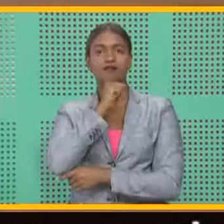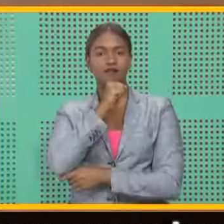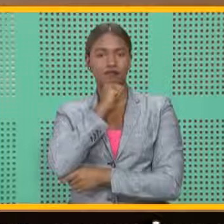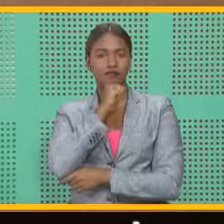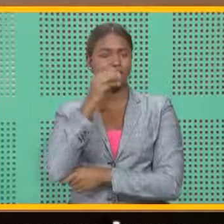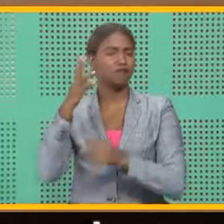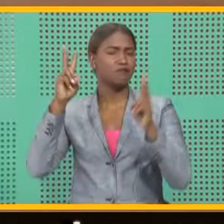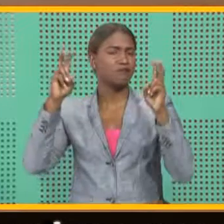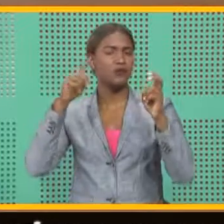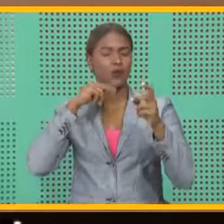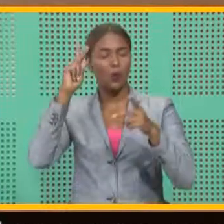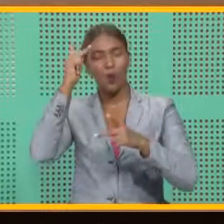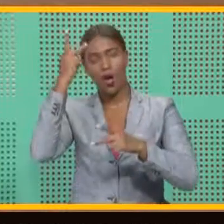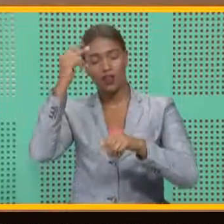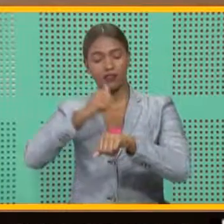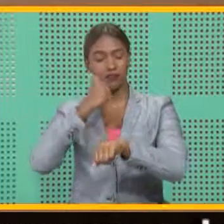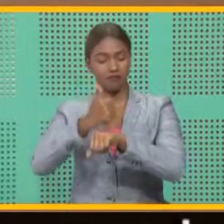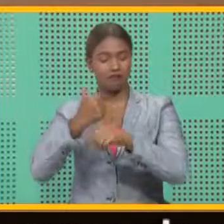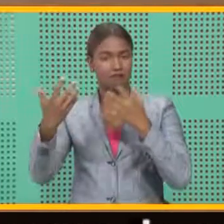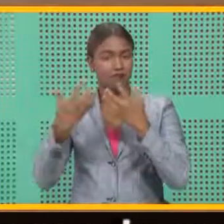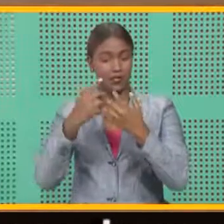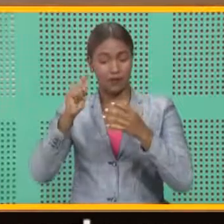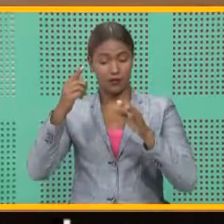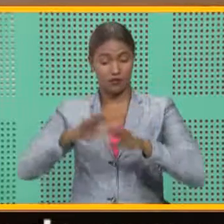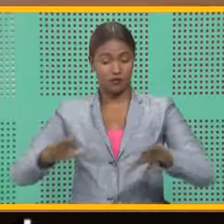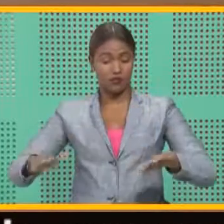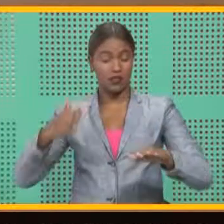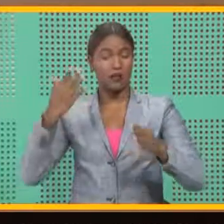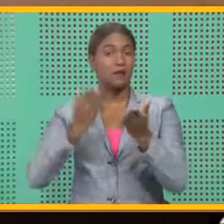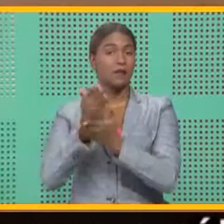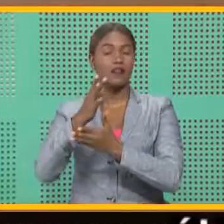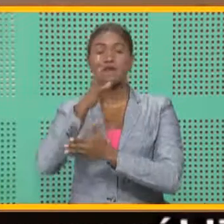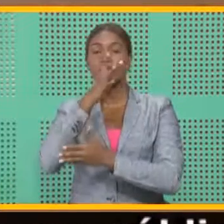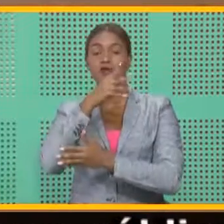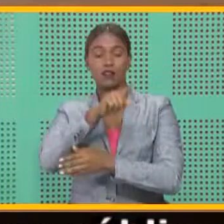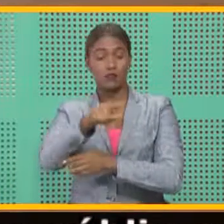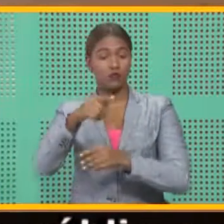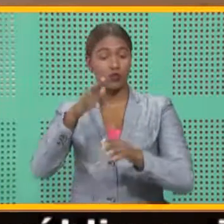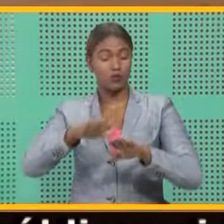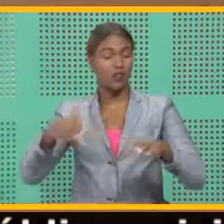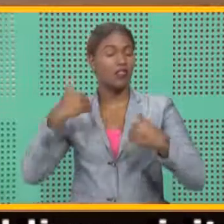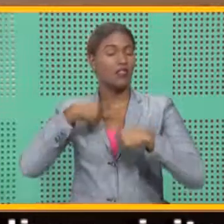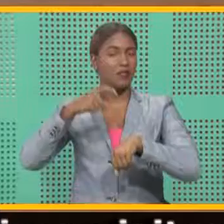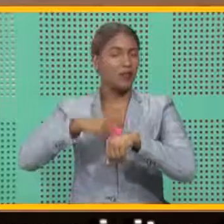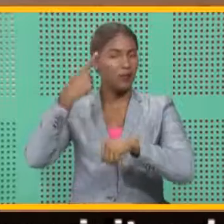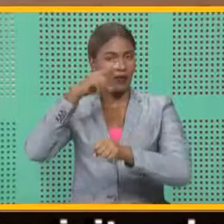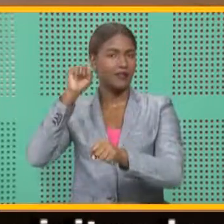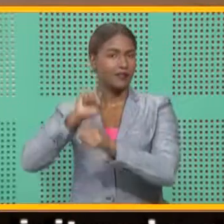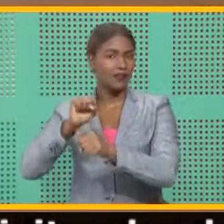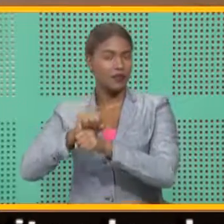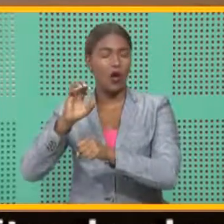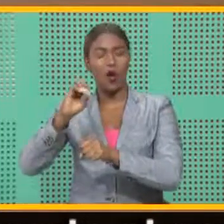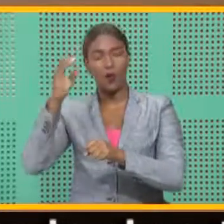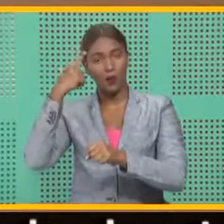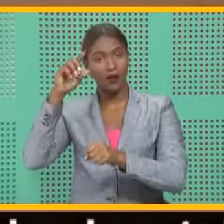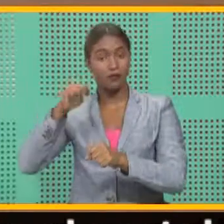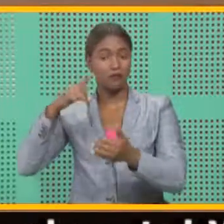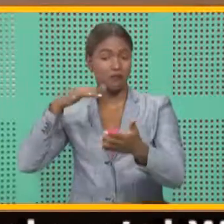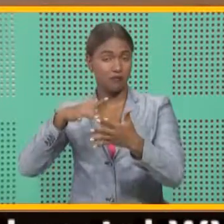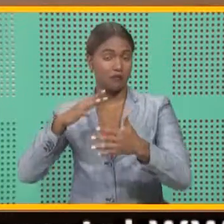edad. Se trata de una política de primera infancia que permite que las madres de esos niños tengan tiempo para trabajar o para